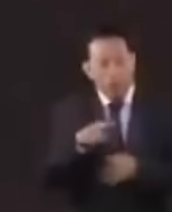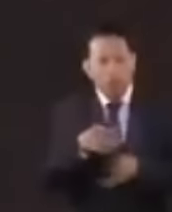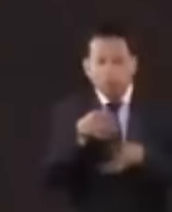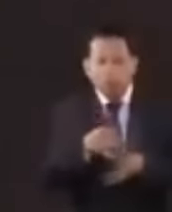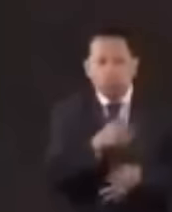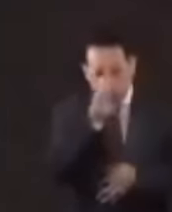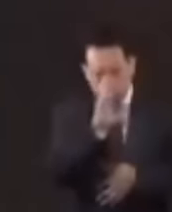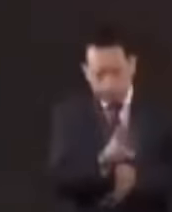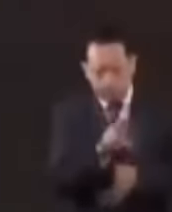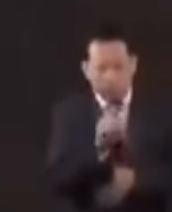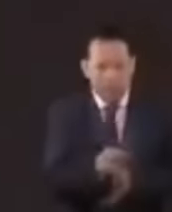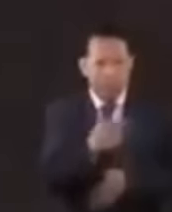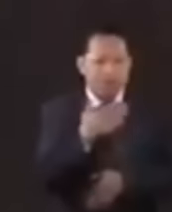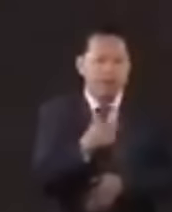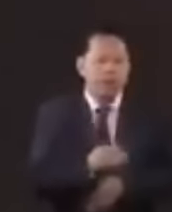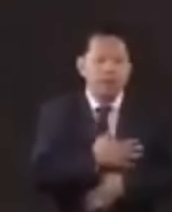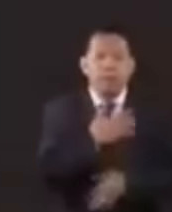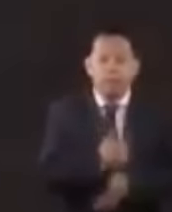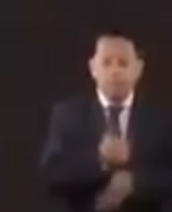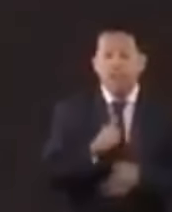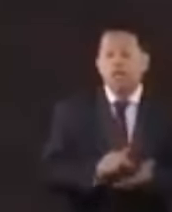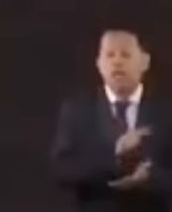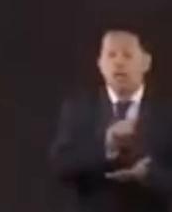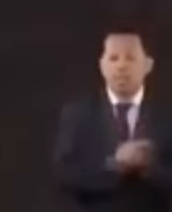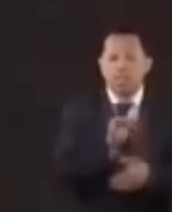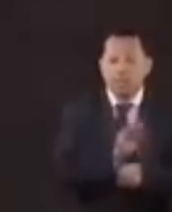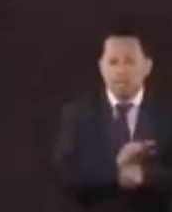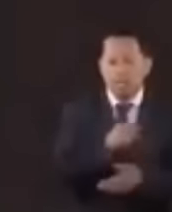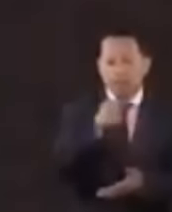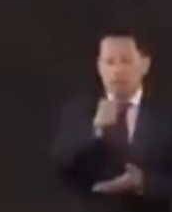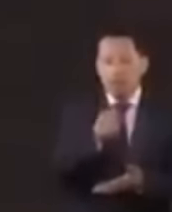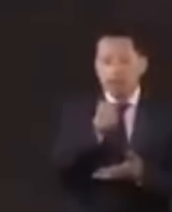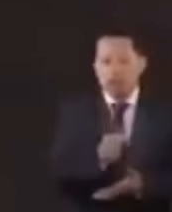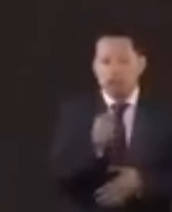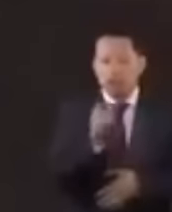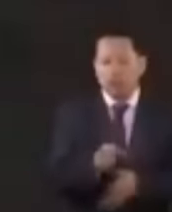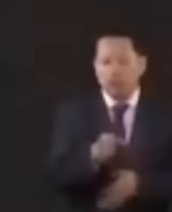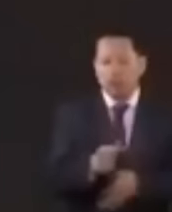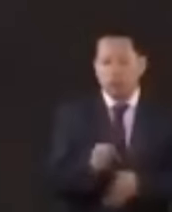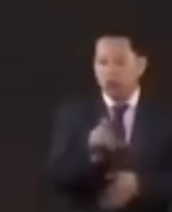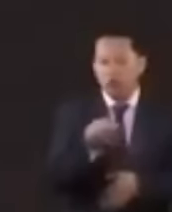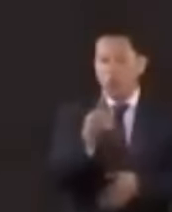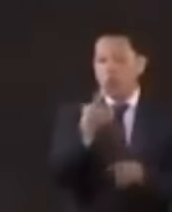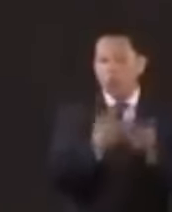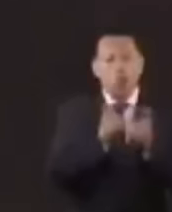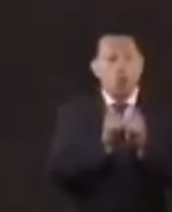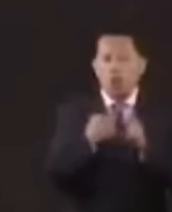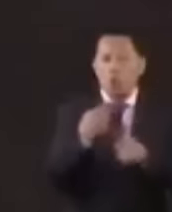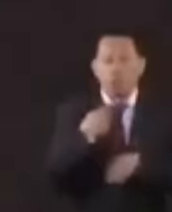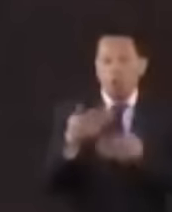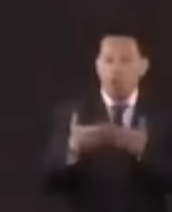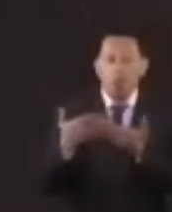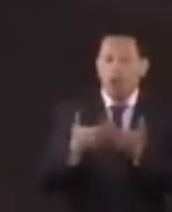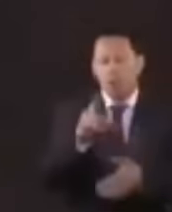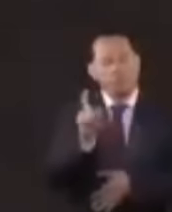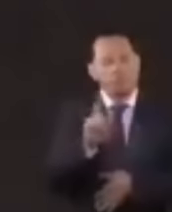votamos para que el bienestar siga siendo ley. Concluya, diputado. Porque este presupuesto no es de un partido, no es de unos